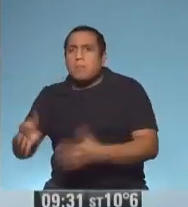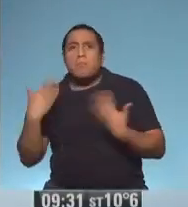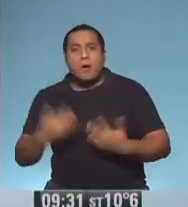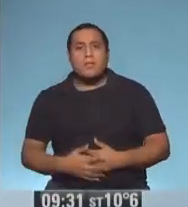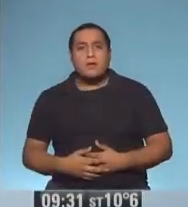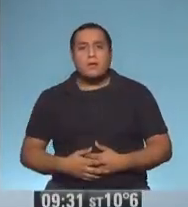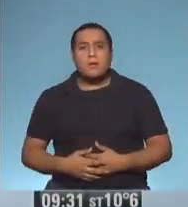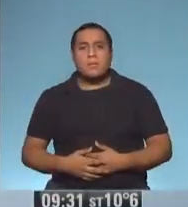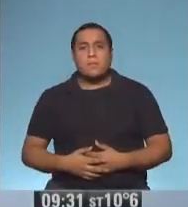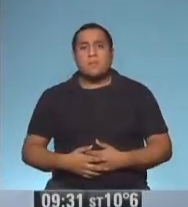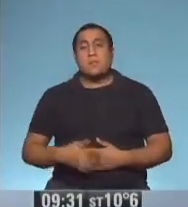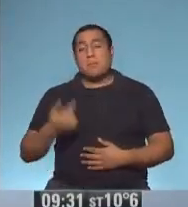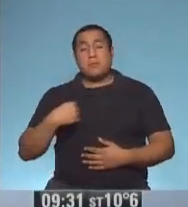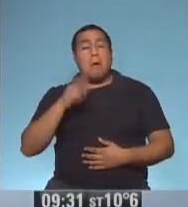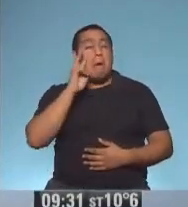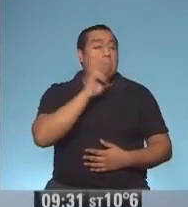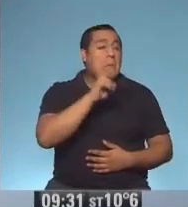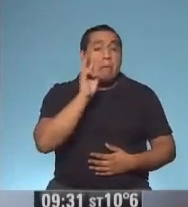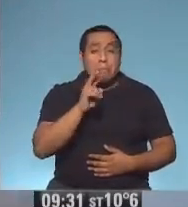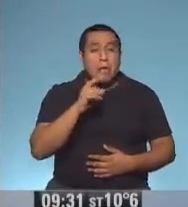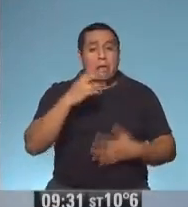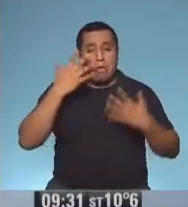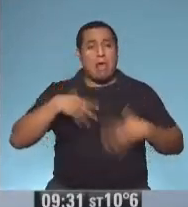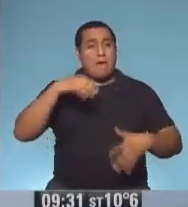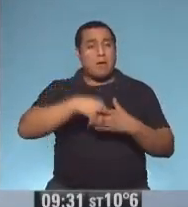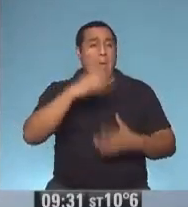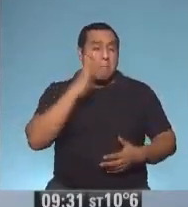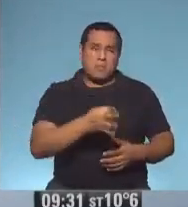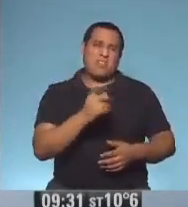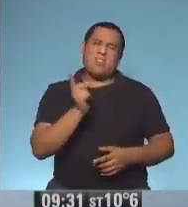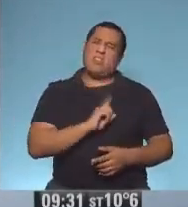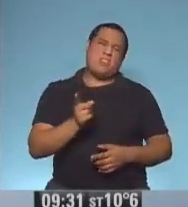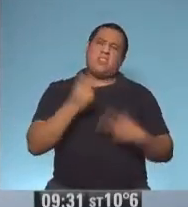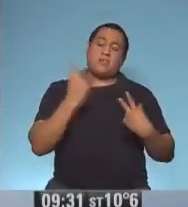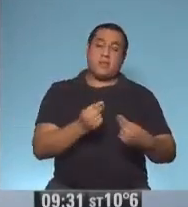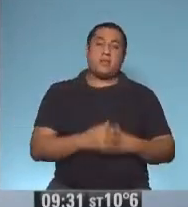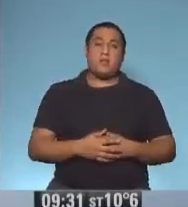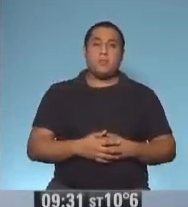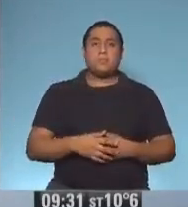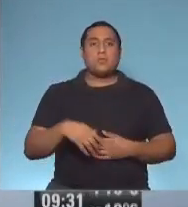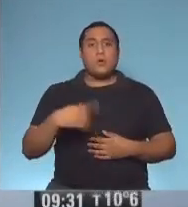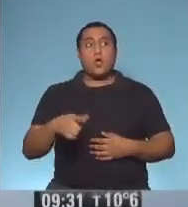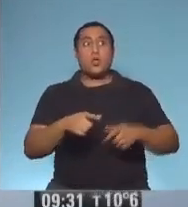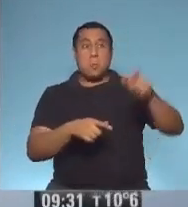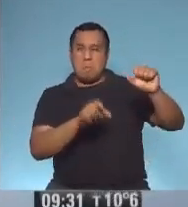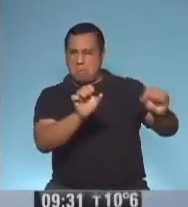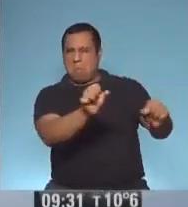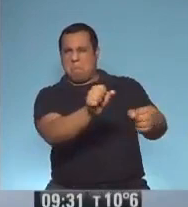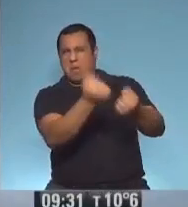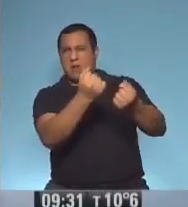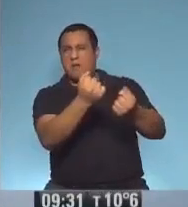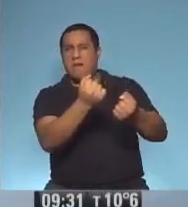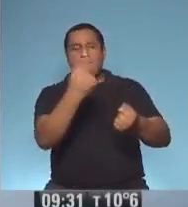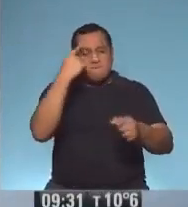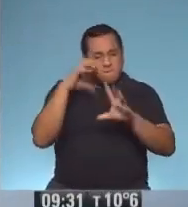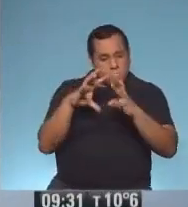Yo no quiero la increíble visión para ver a través de la ropa. Y los héroes luchan contra los malos que quieren